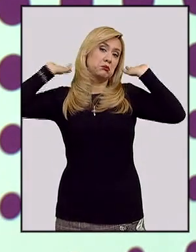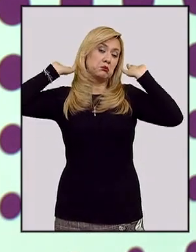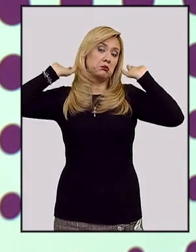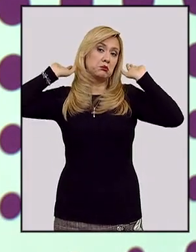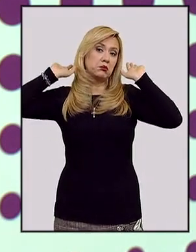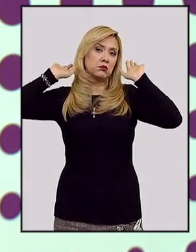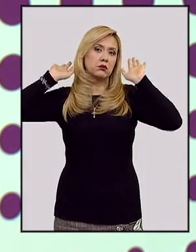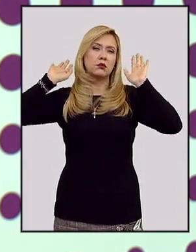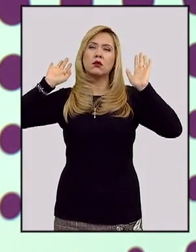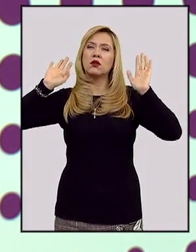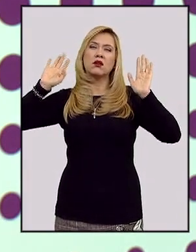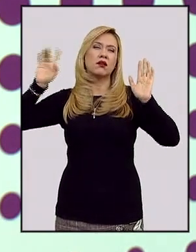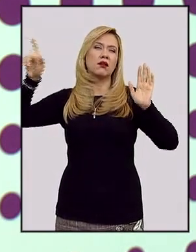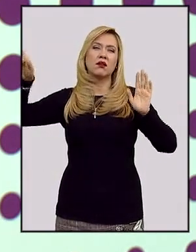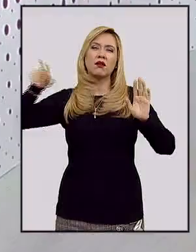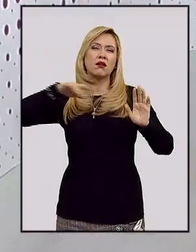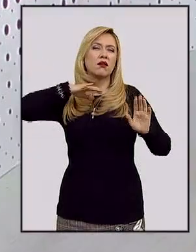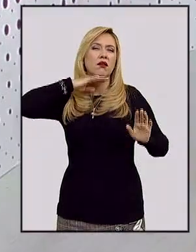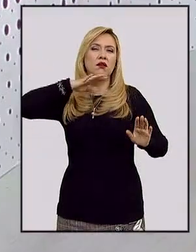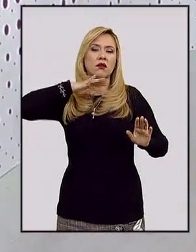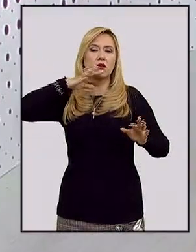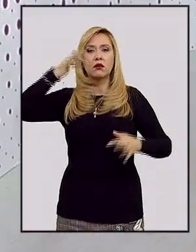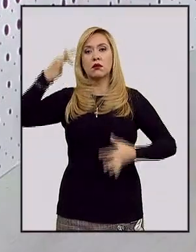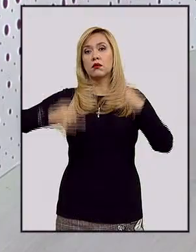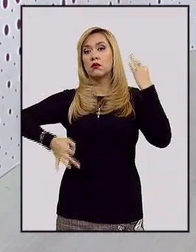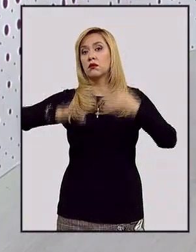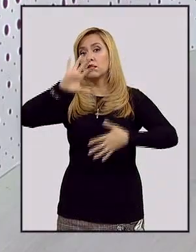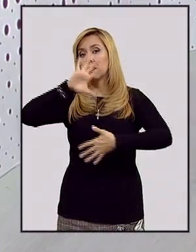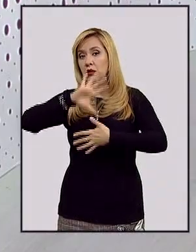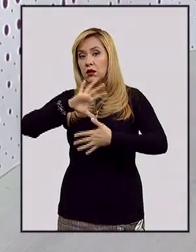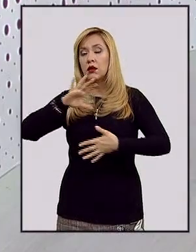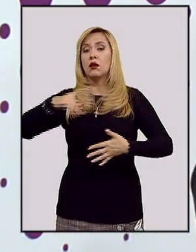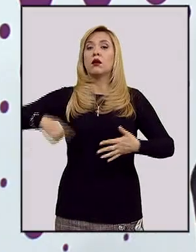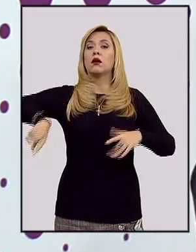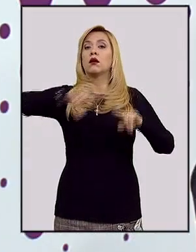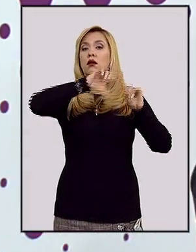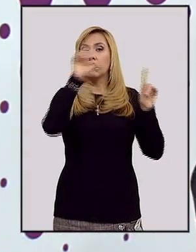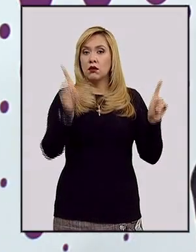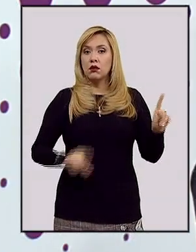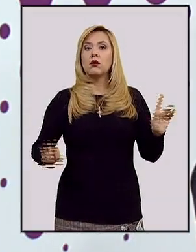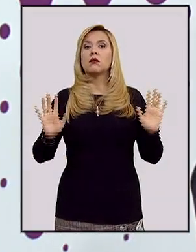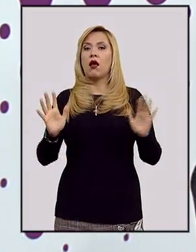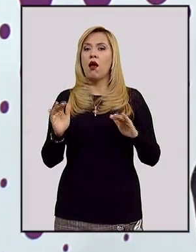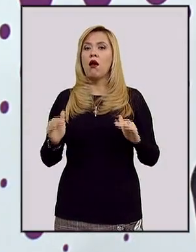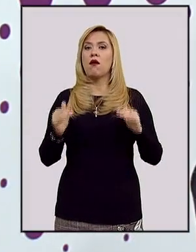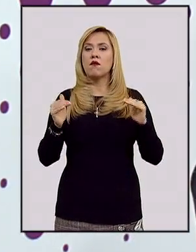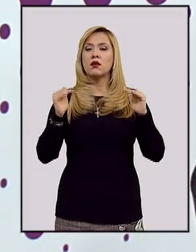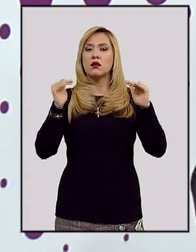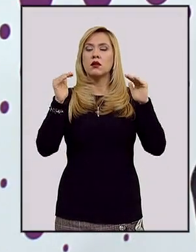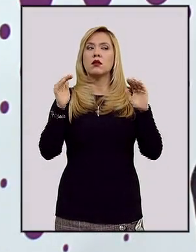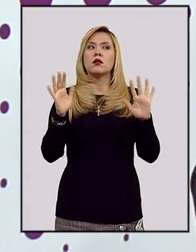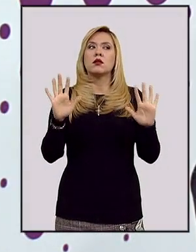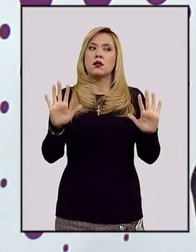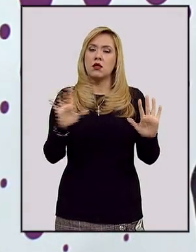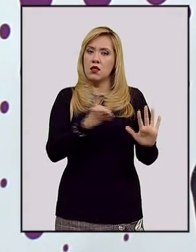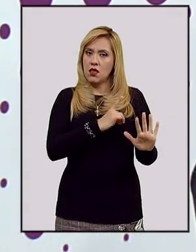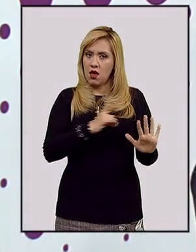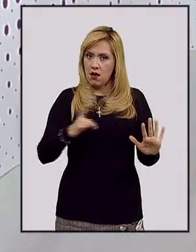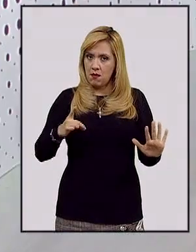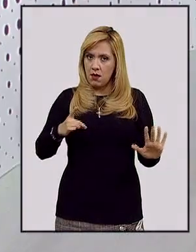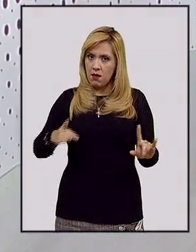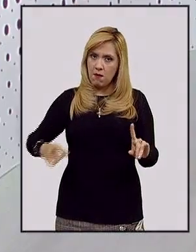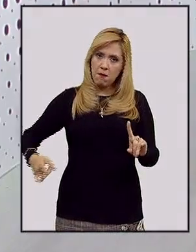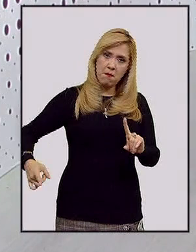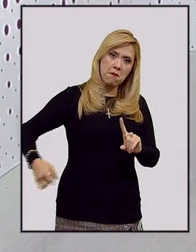ya lo ha dicho la Corte Interamericana y ya que a nivel nacional se está avanzando en ese tema, tiene que haber